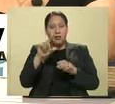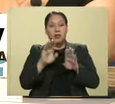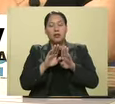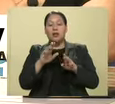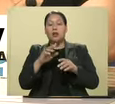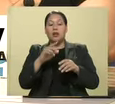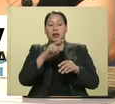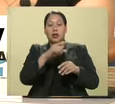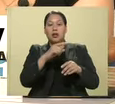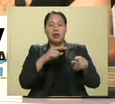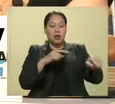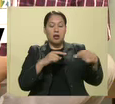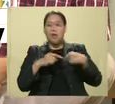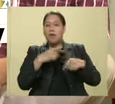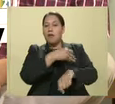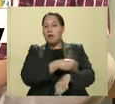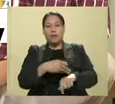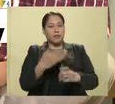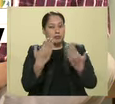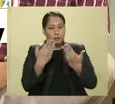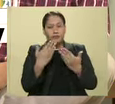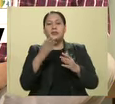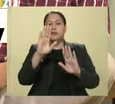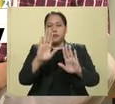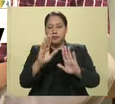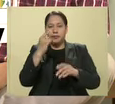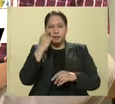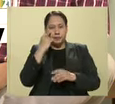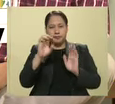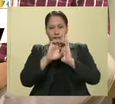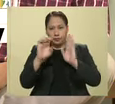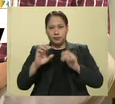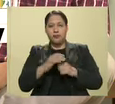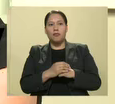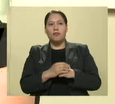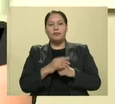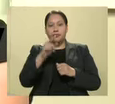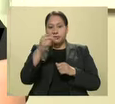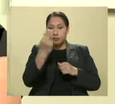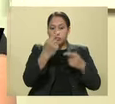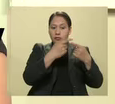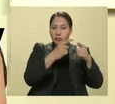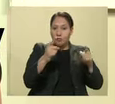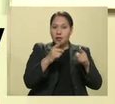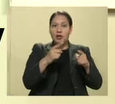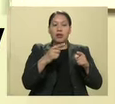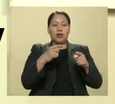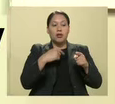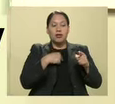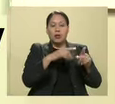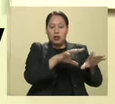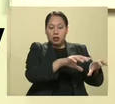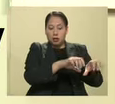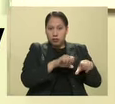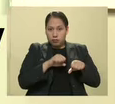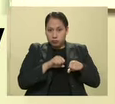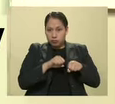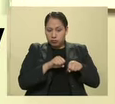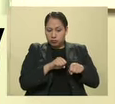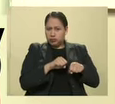no hay relación de parentesco. Claro. Sí, pero a ver, hay que diferenciar entre retención y